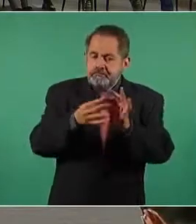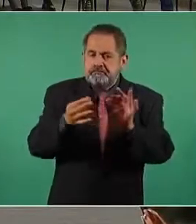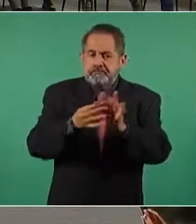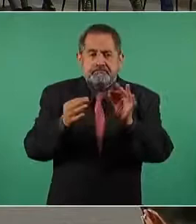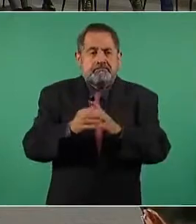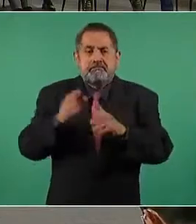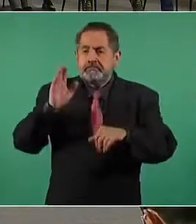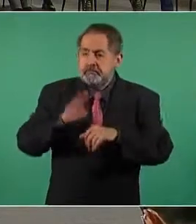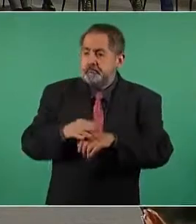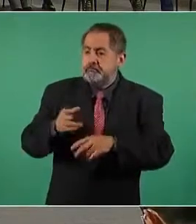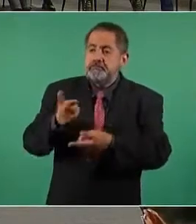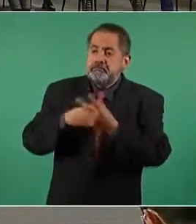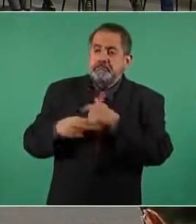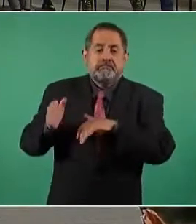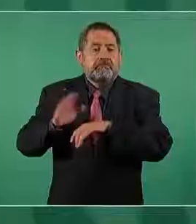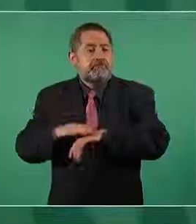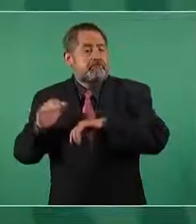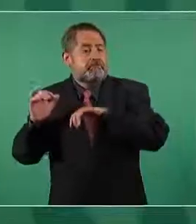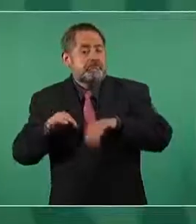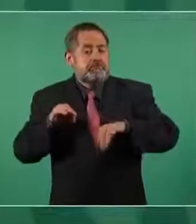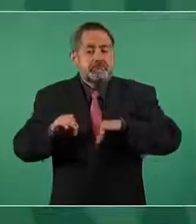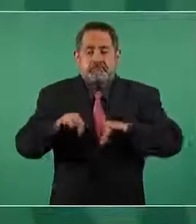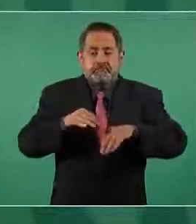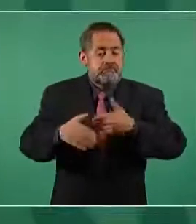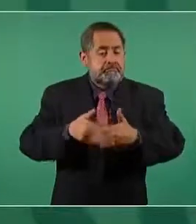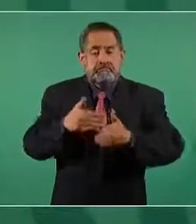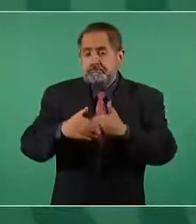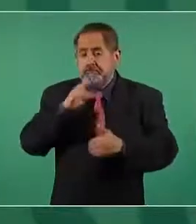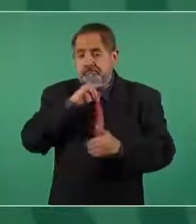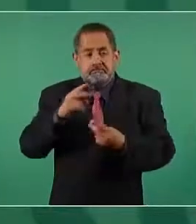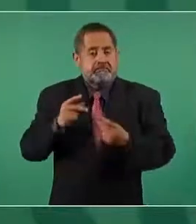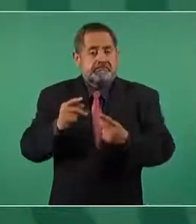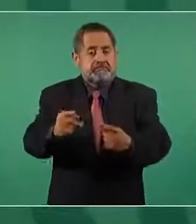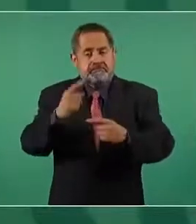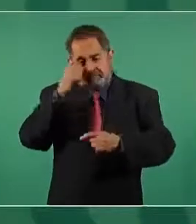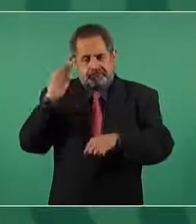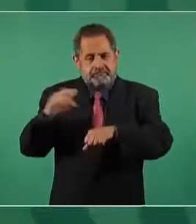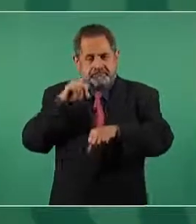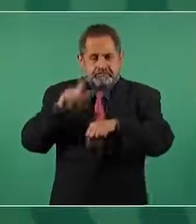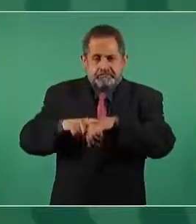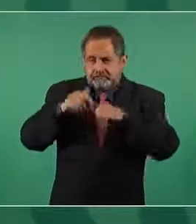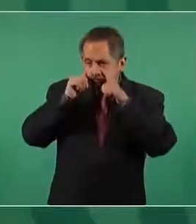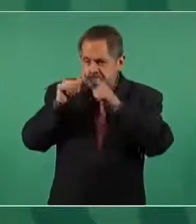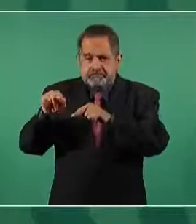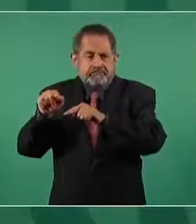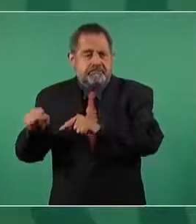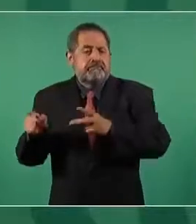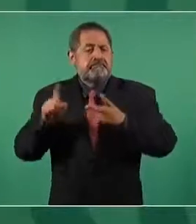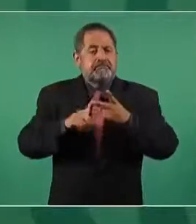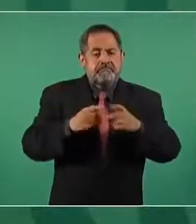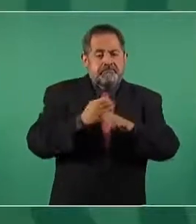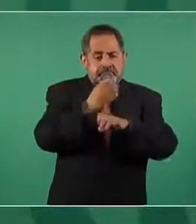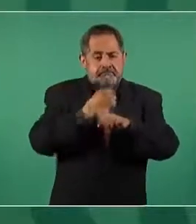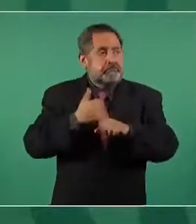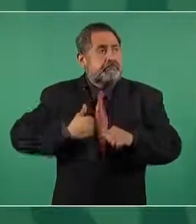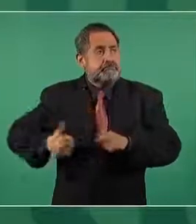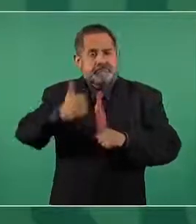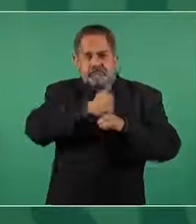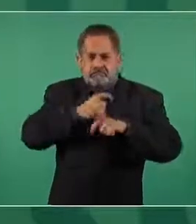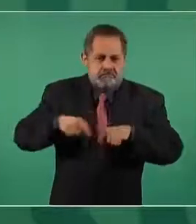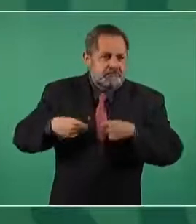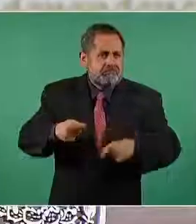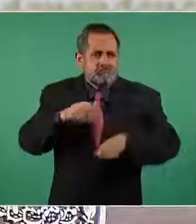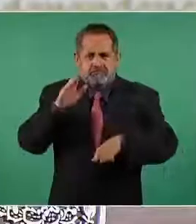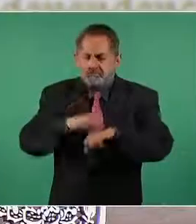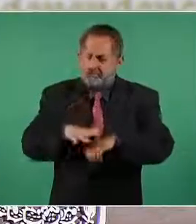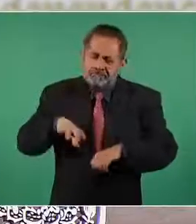los fuentes de trabajo en cada punto de atención inmediata en la red federal, mientras que la red estatal en cada entidad federativa está desplegando